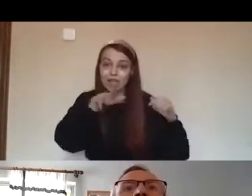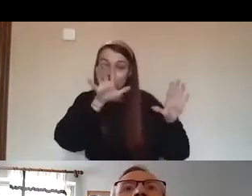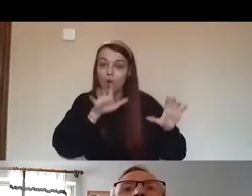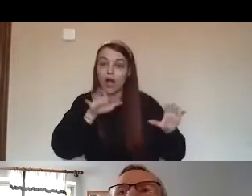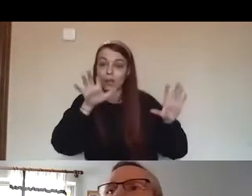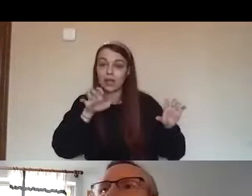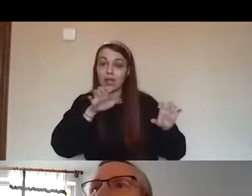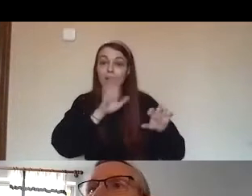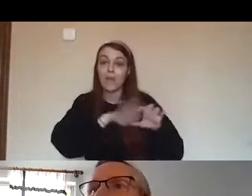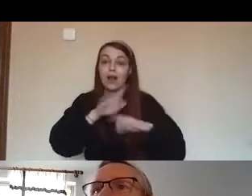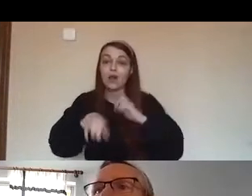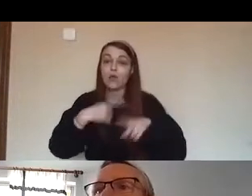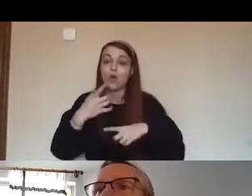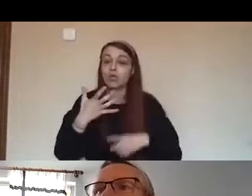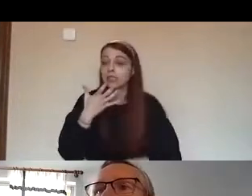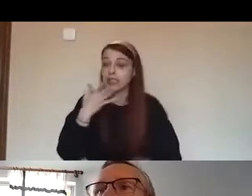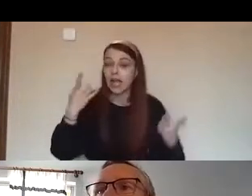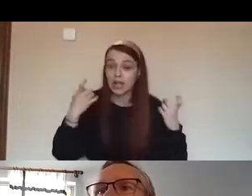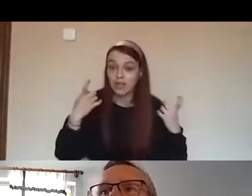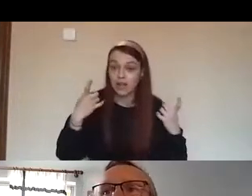las utilicemos